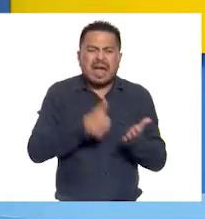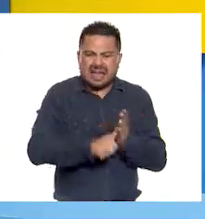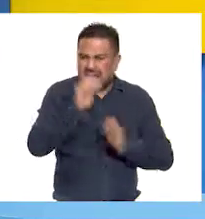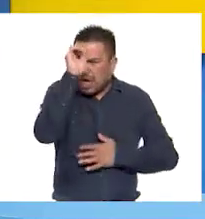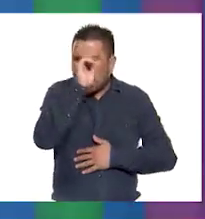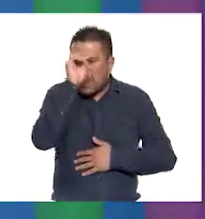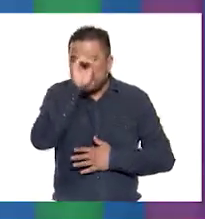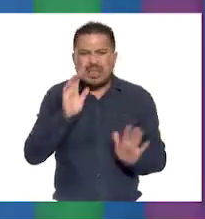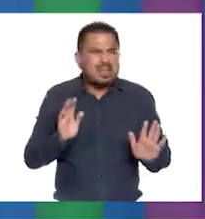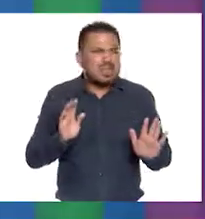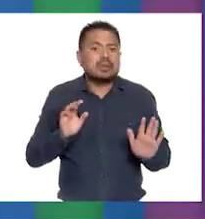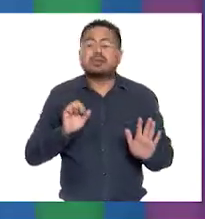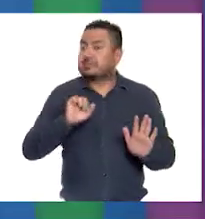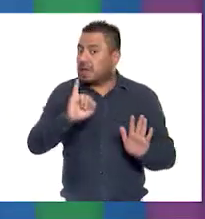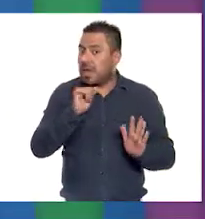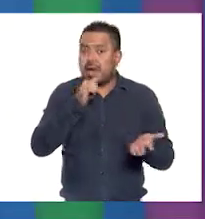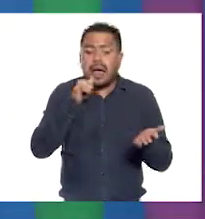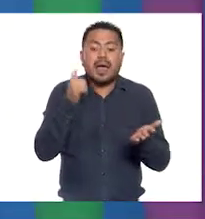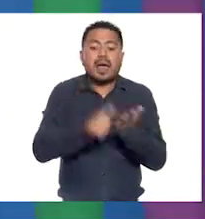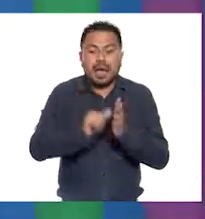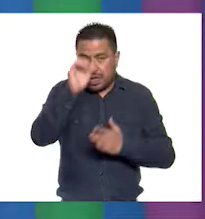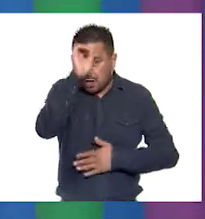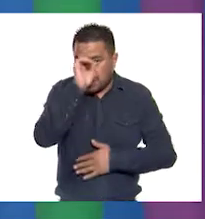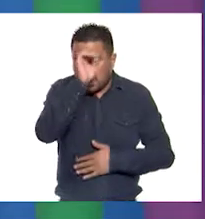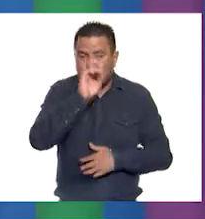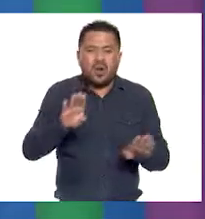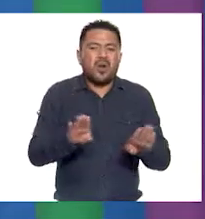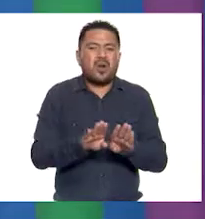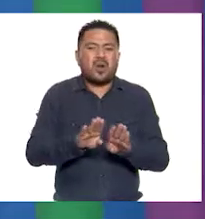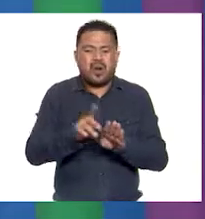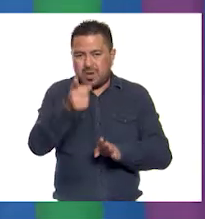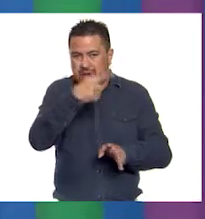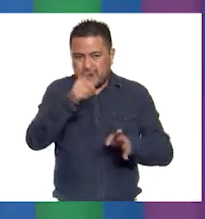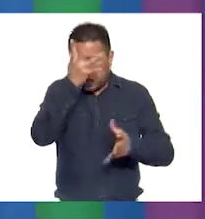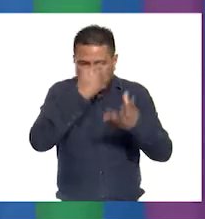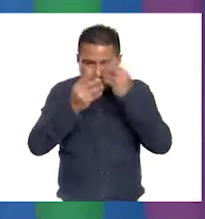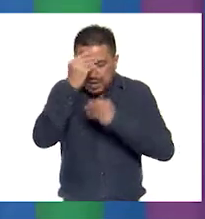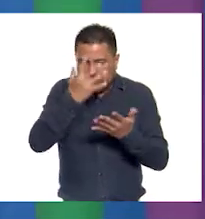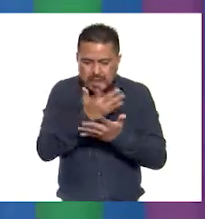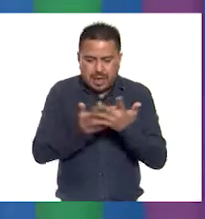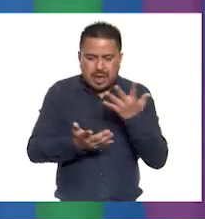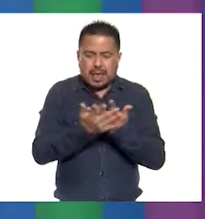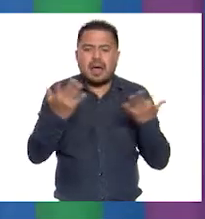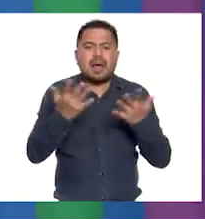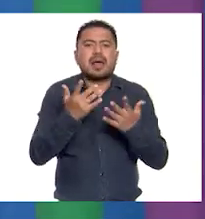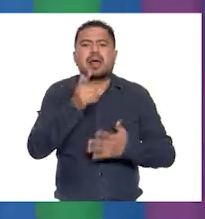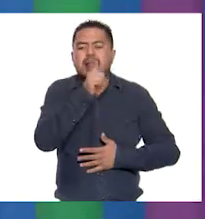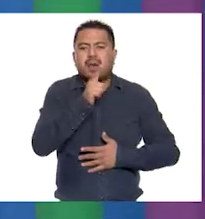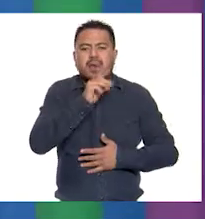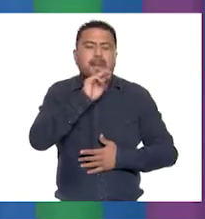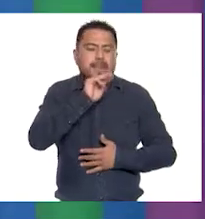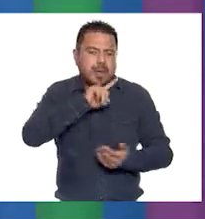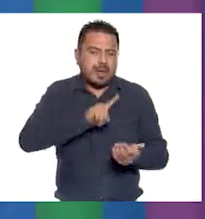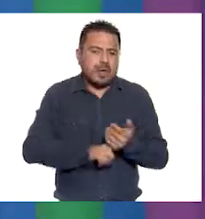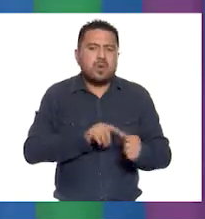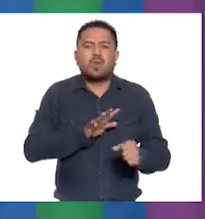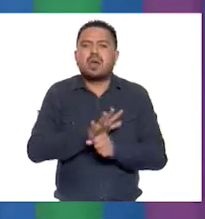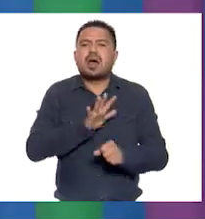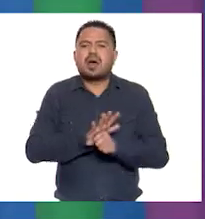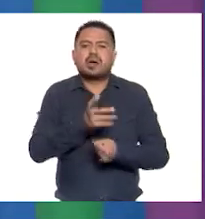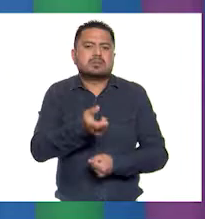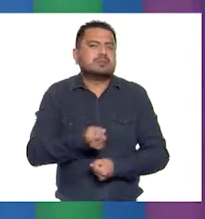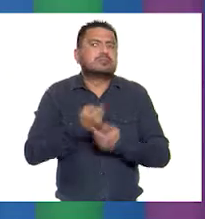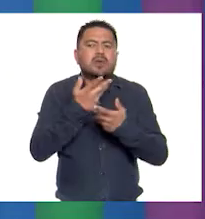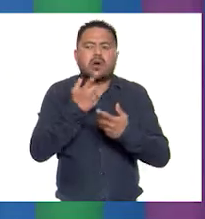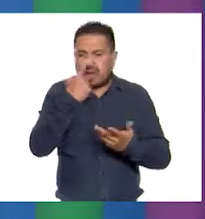opinión? Sí, cartas de opinión, como las que han aprendido a elaborar en sus clases de lengua materna, en las que